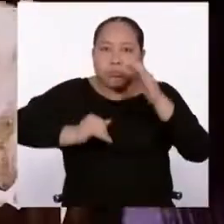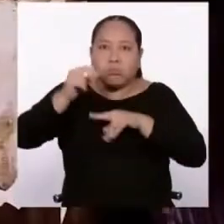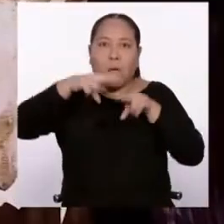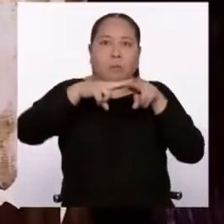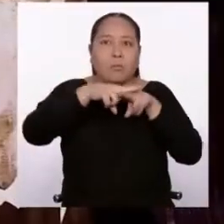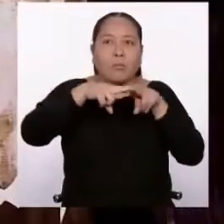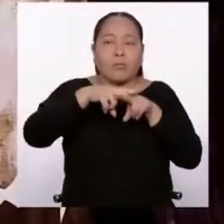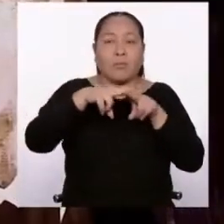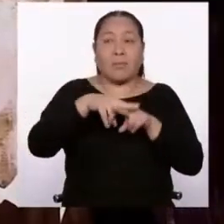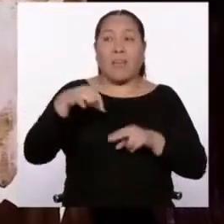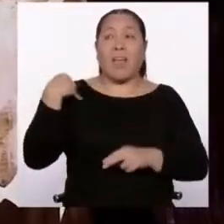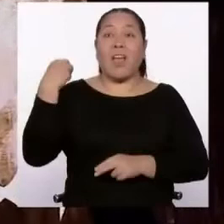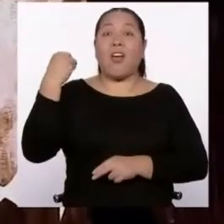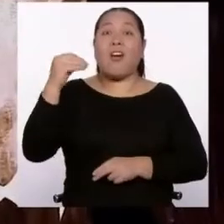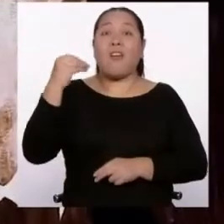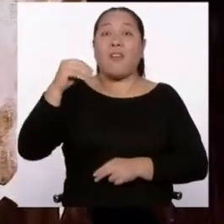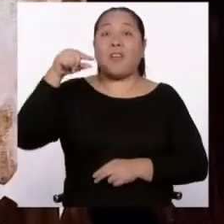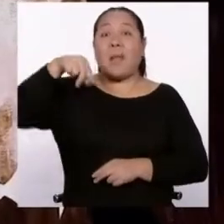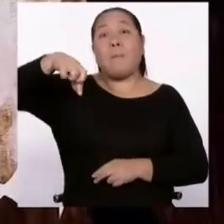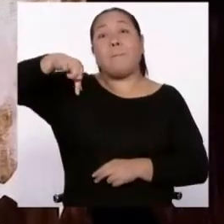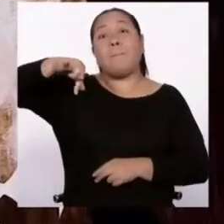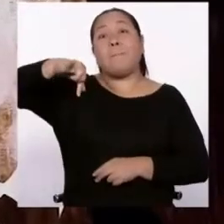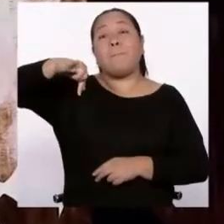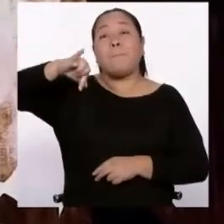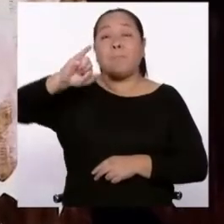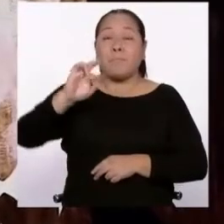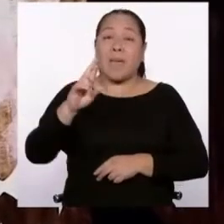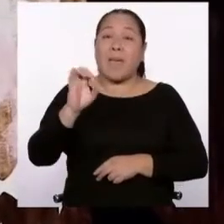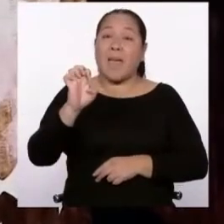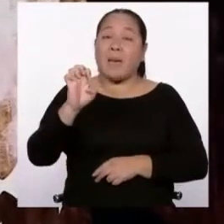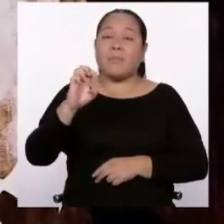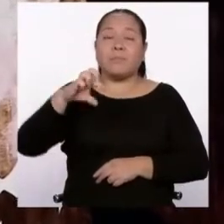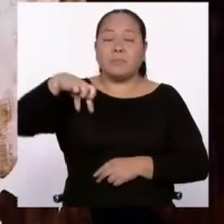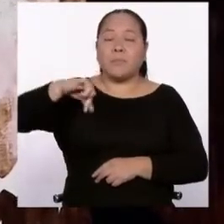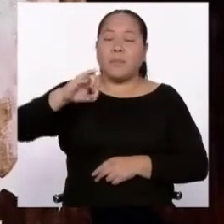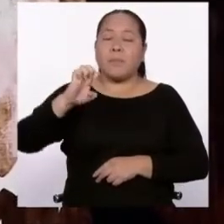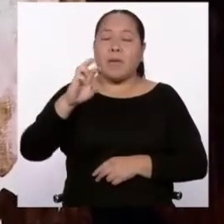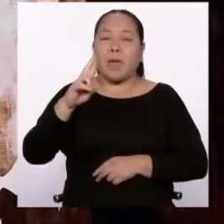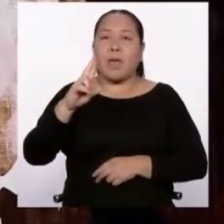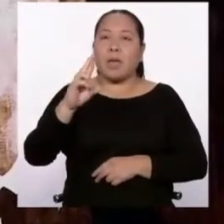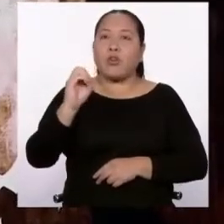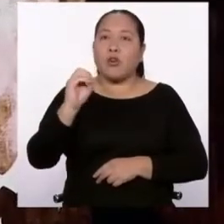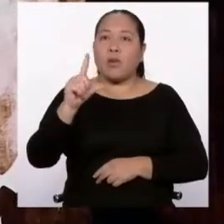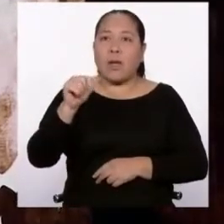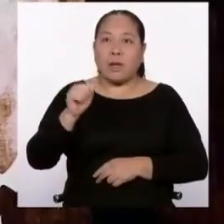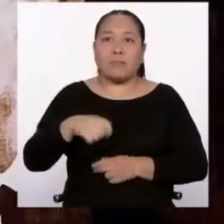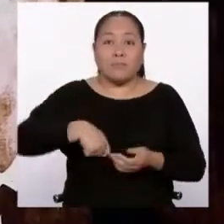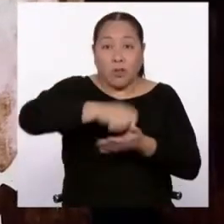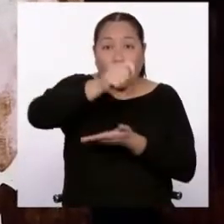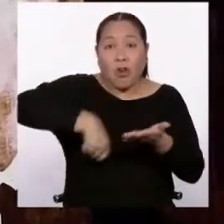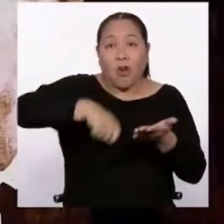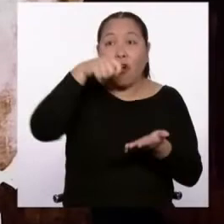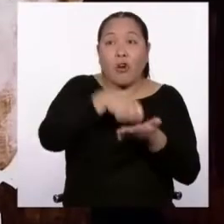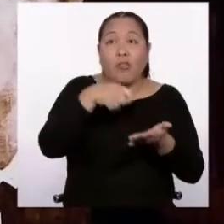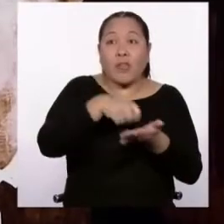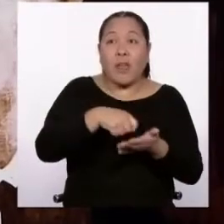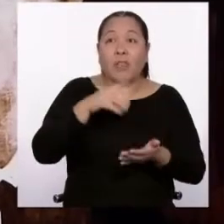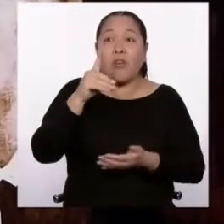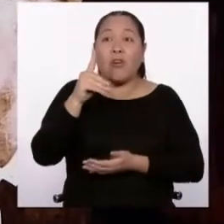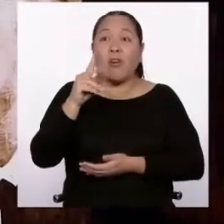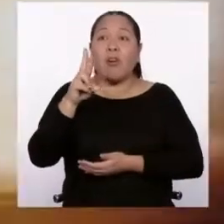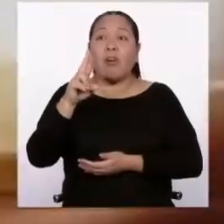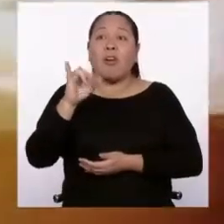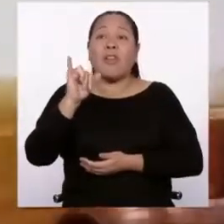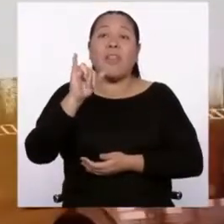de Hacienda, Nicolás de Piérola, fue el impulsor del contrato Dreyfus. Con este aval, el